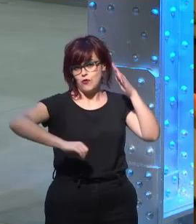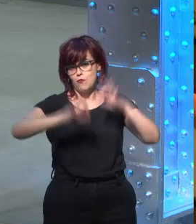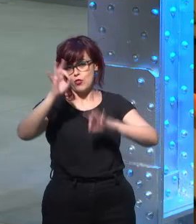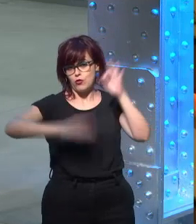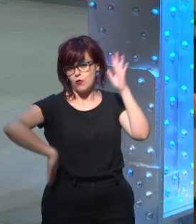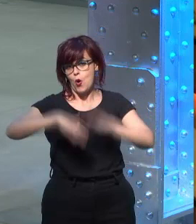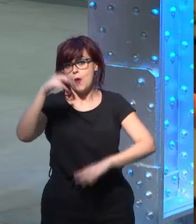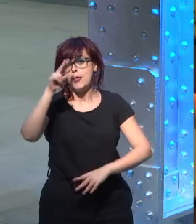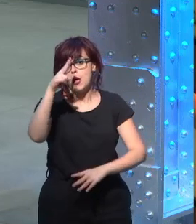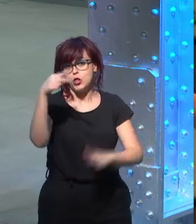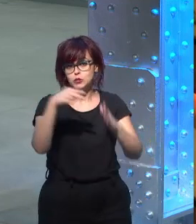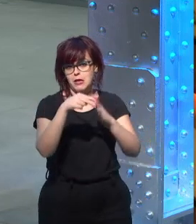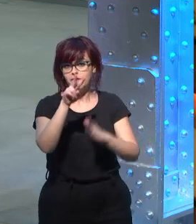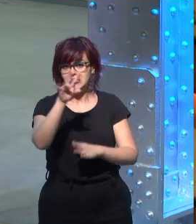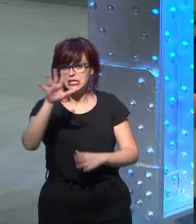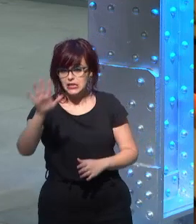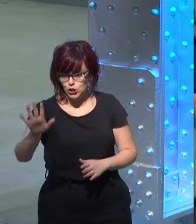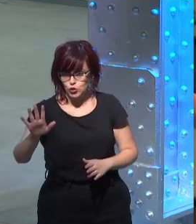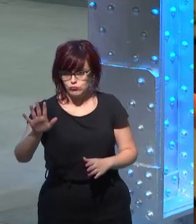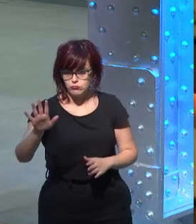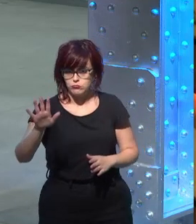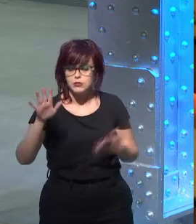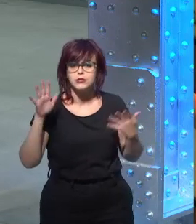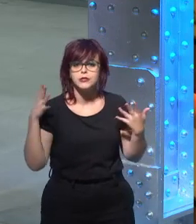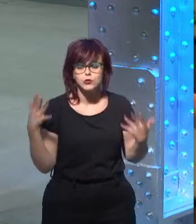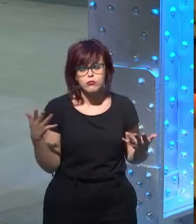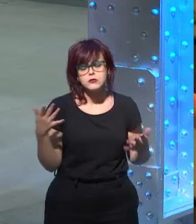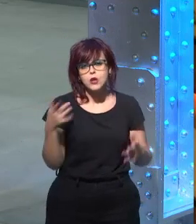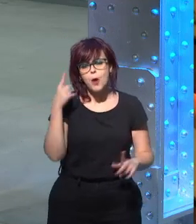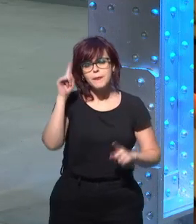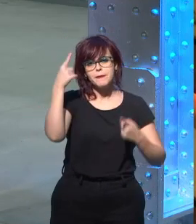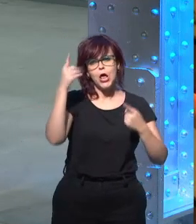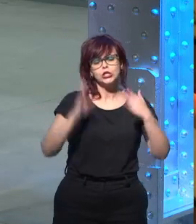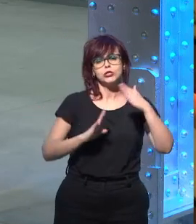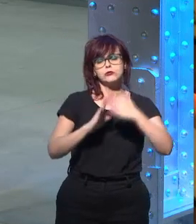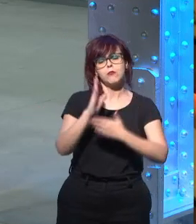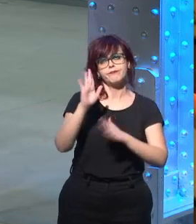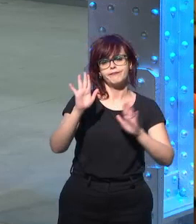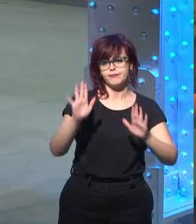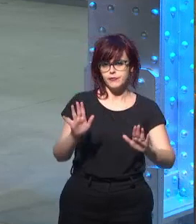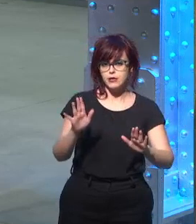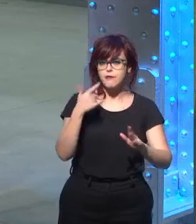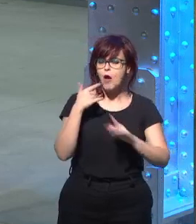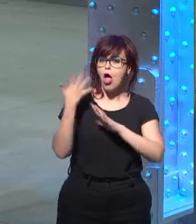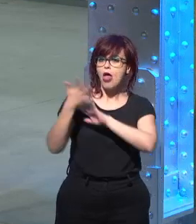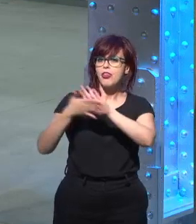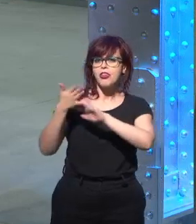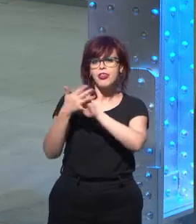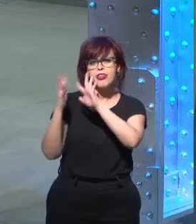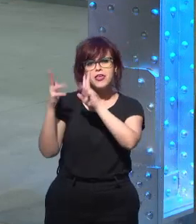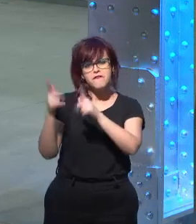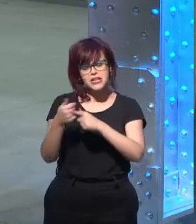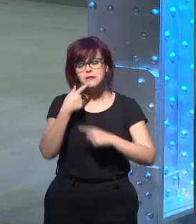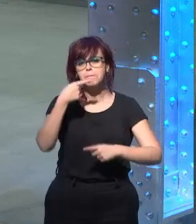del 2025. Primera autoobservación. Mis cifras, que las venimos usando desde hace